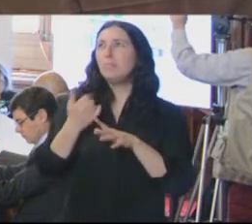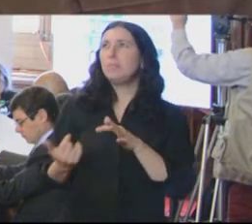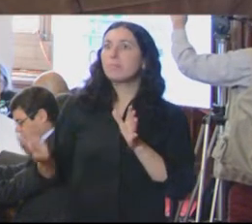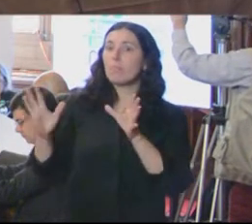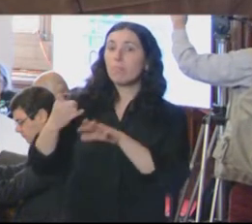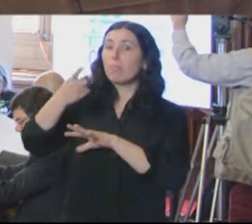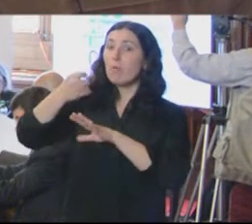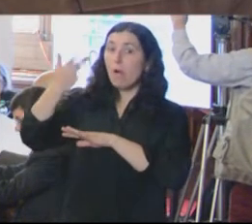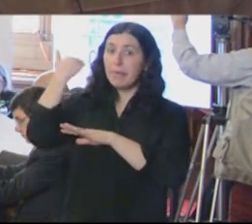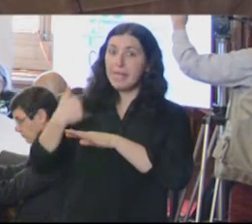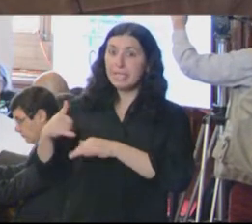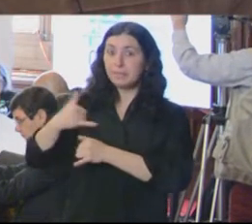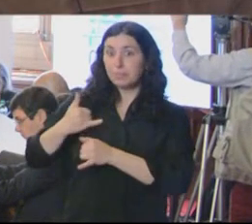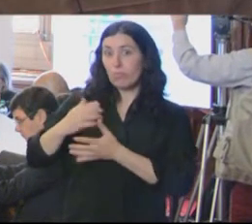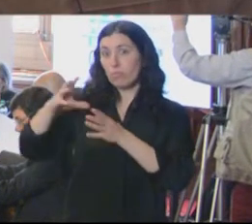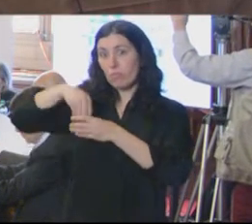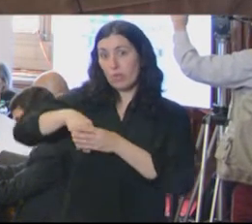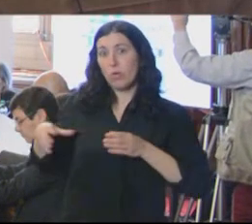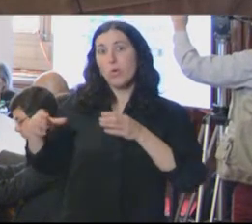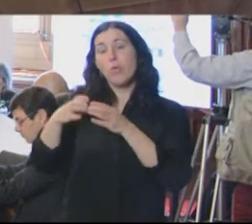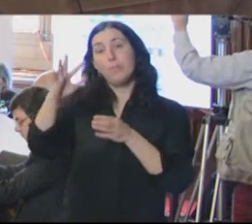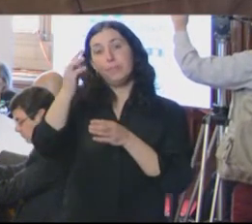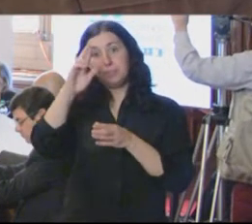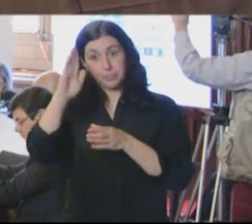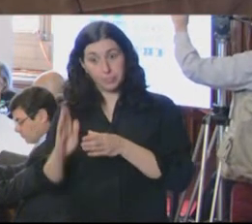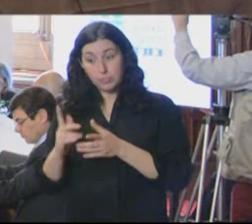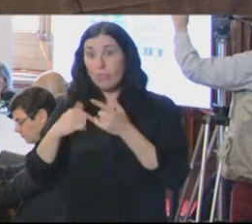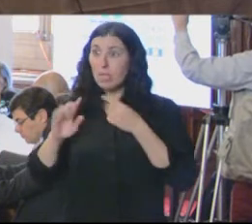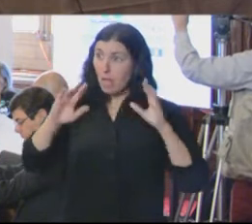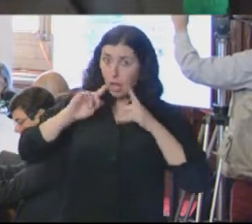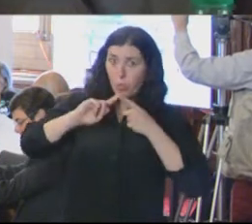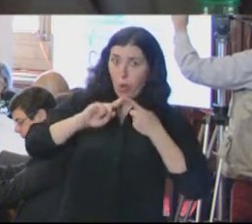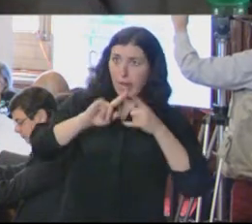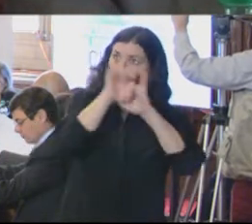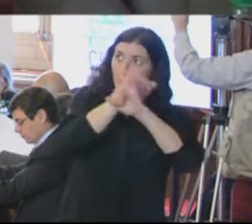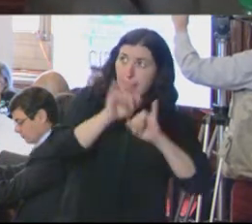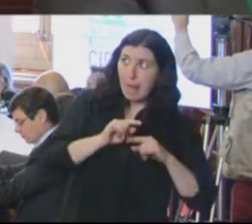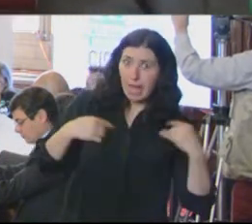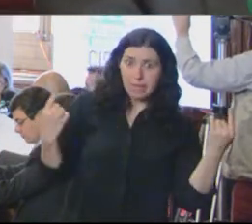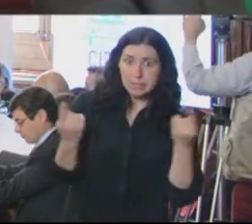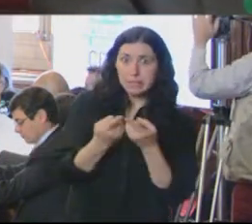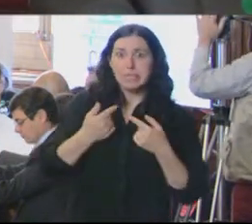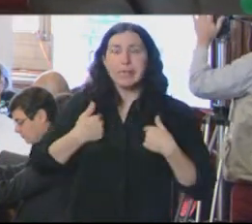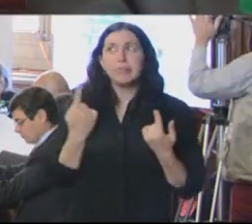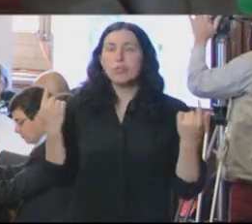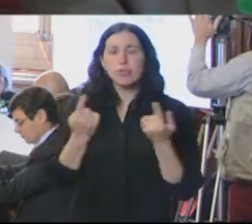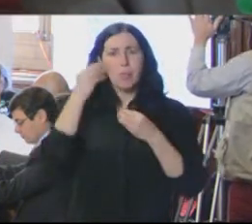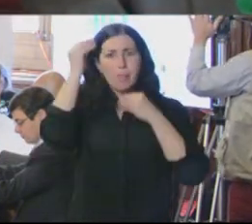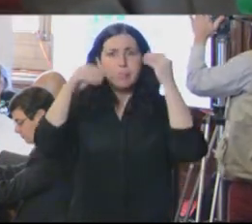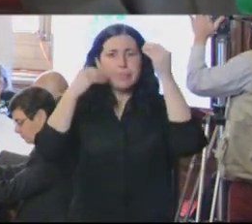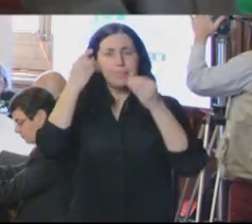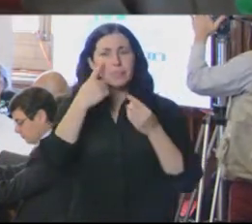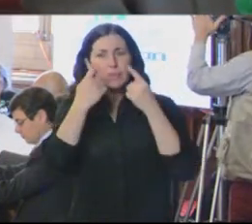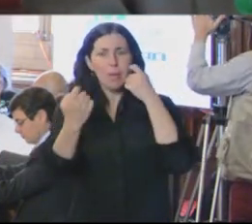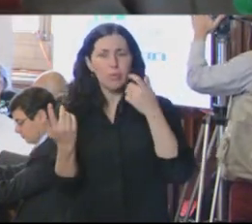las FARC-EP en el marco de la implementación del acuerdo de paz, vemos con preocupación que además de aumentar